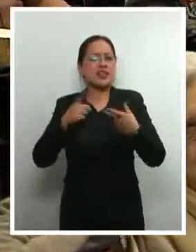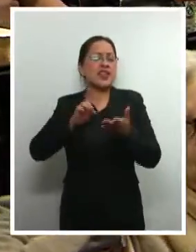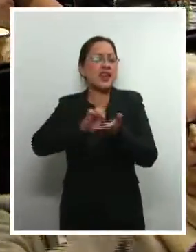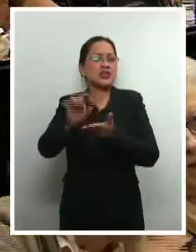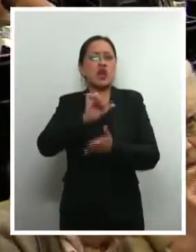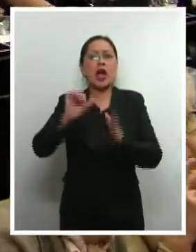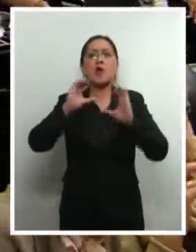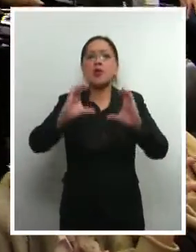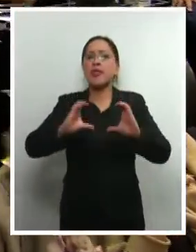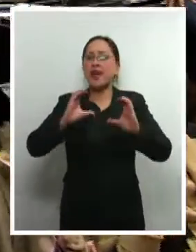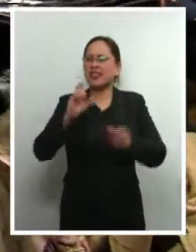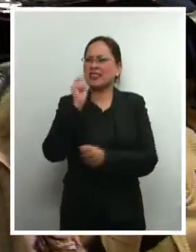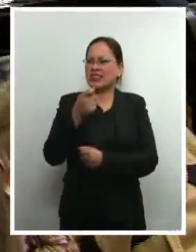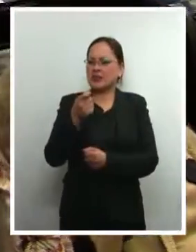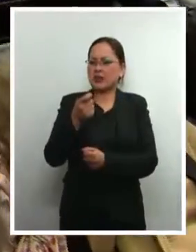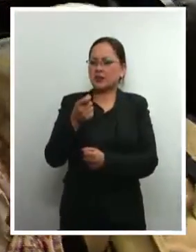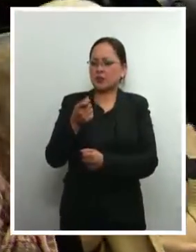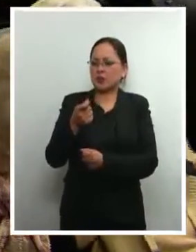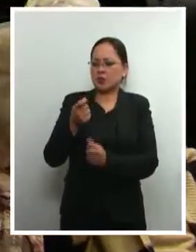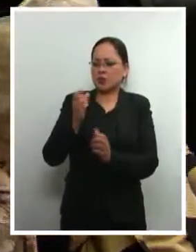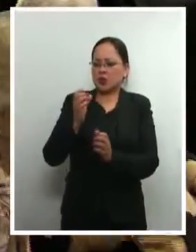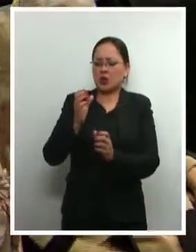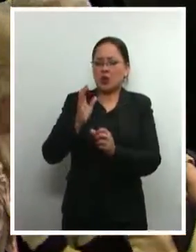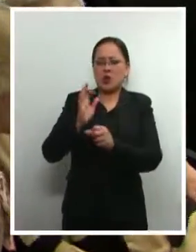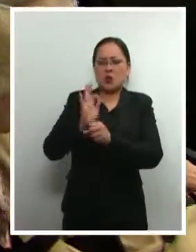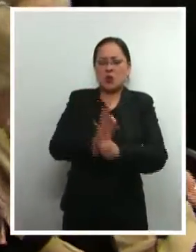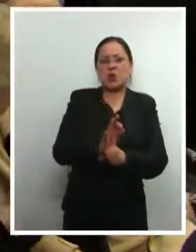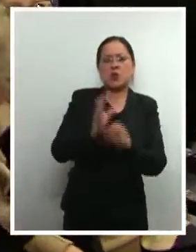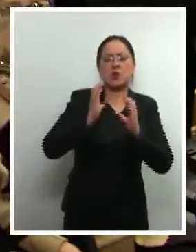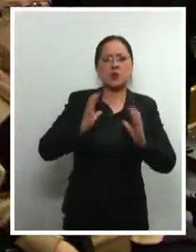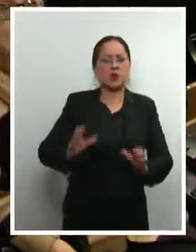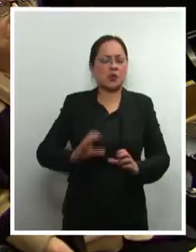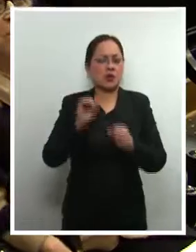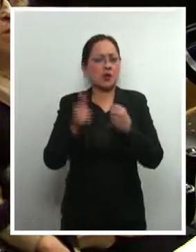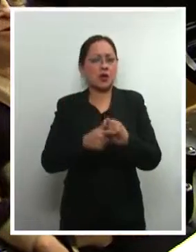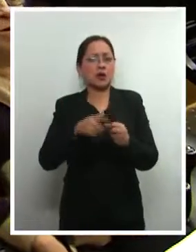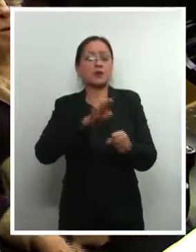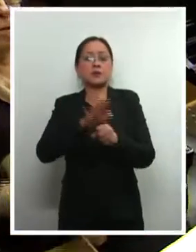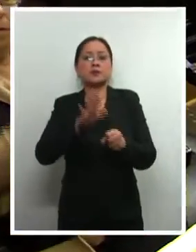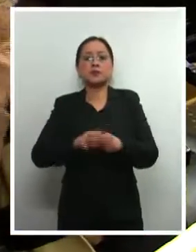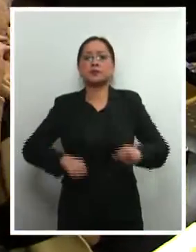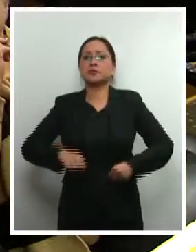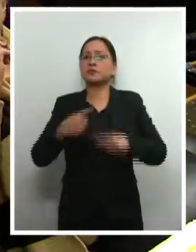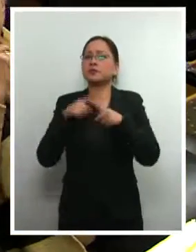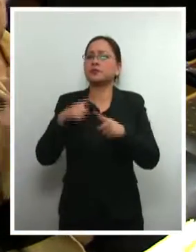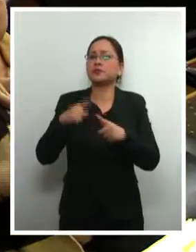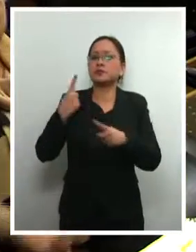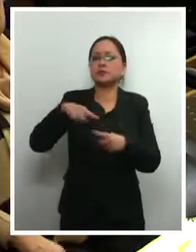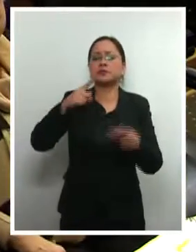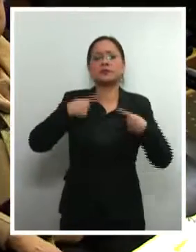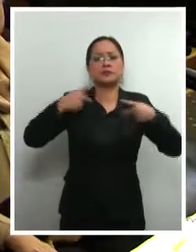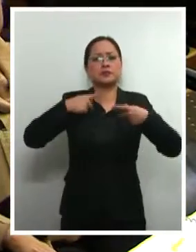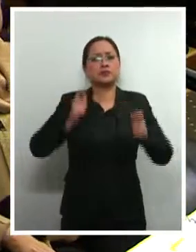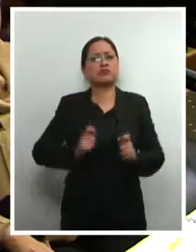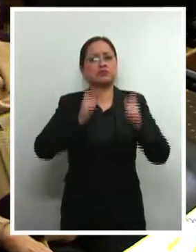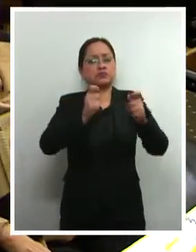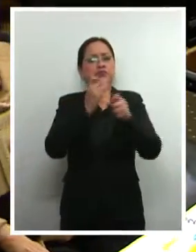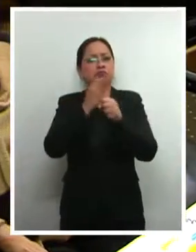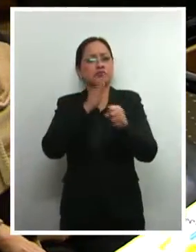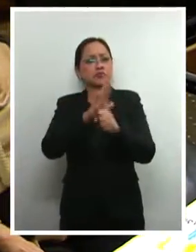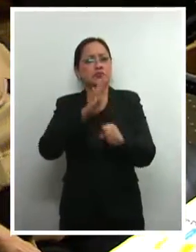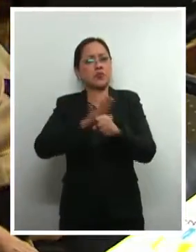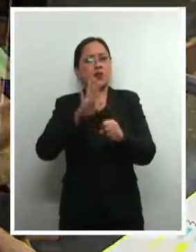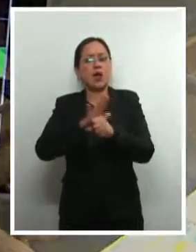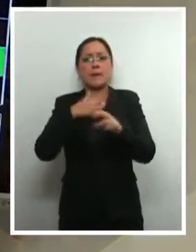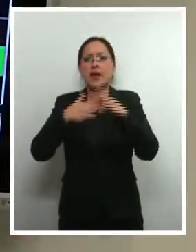cuidado, entendido como el conjunto de actividades que sustentan vitalmente a las personas y les otorgan los elementos